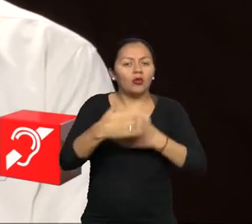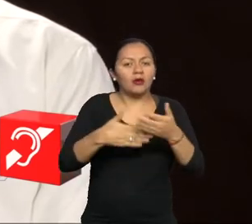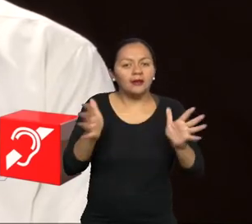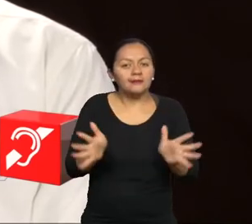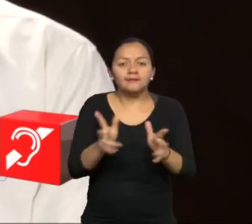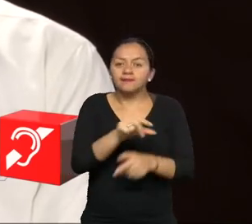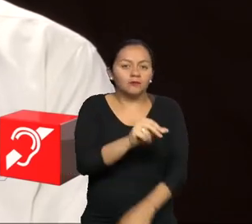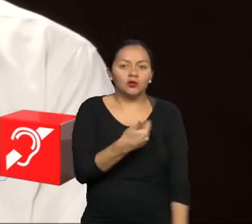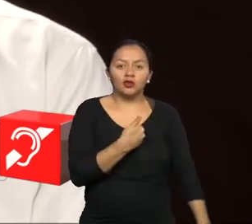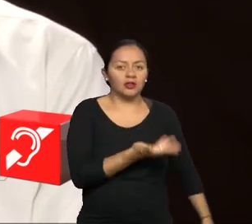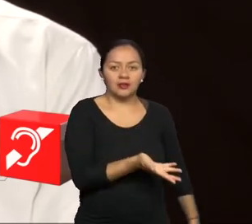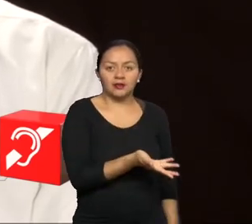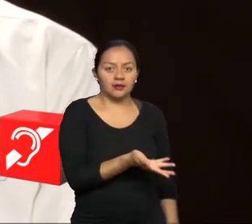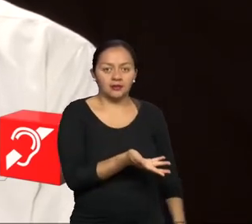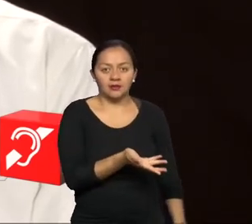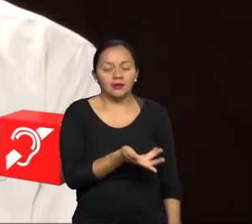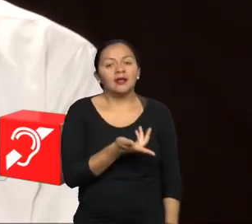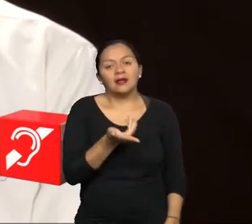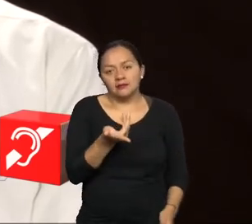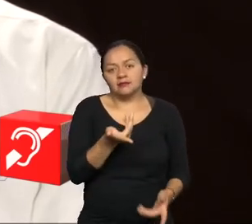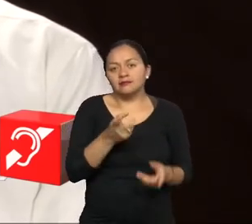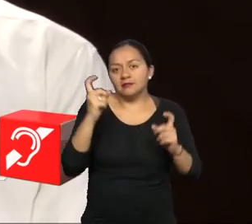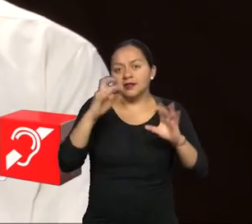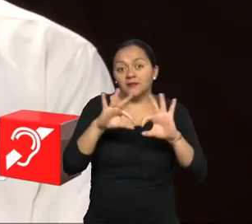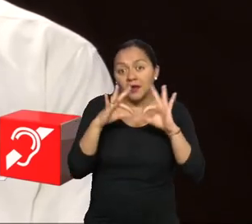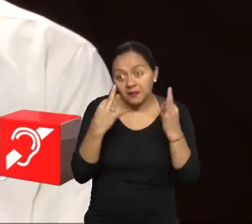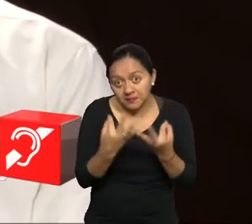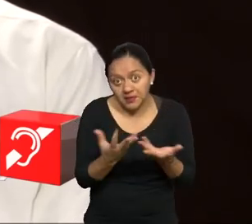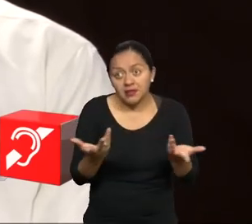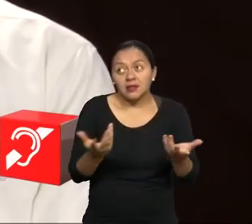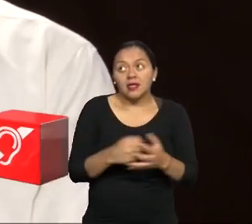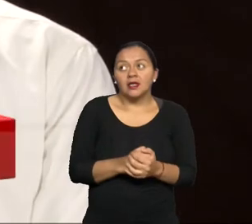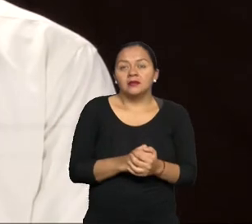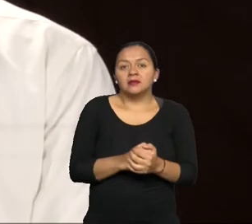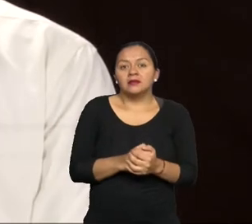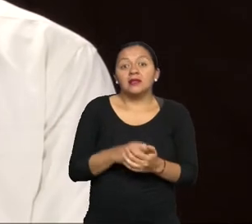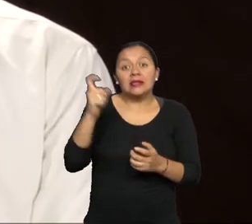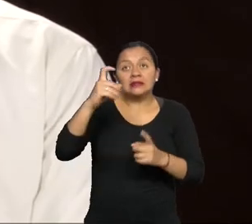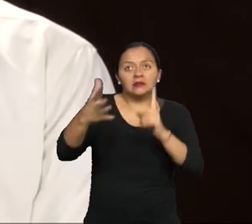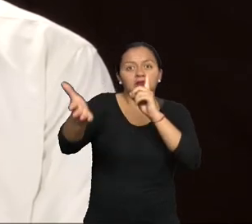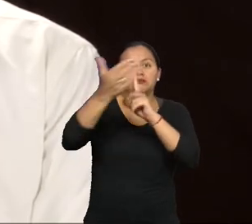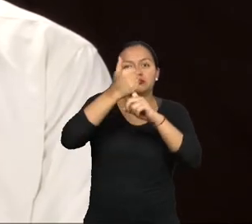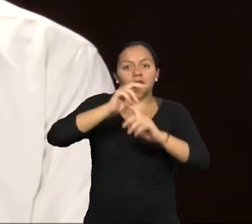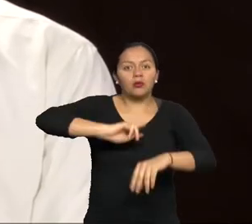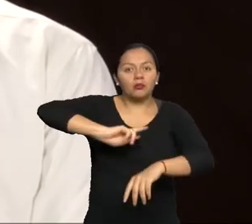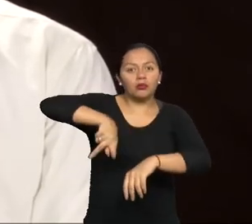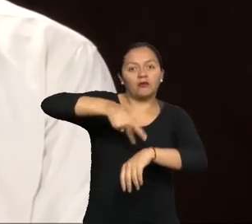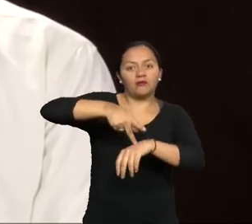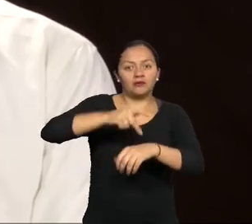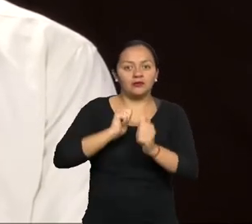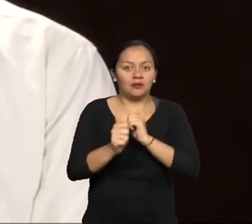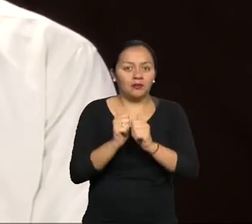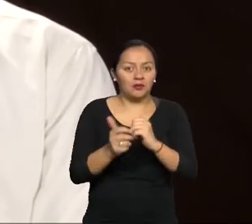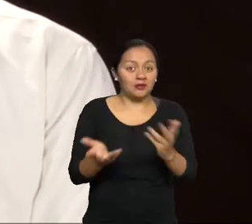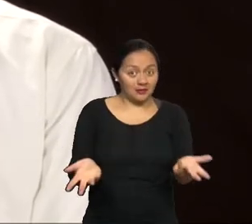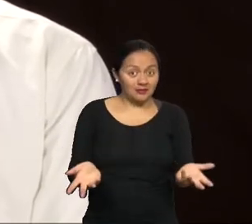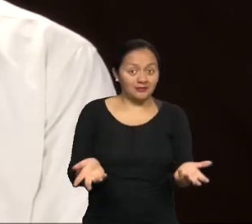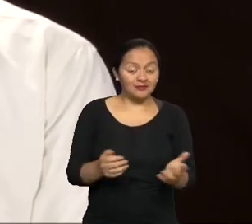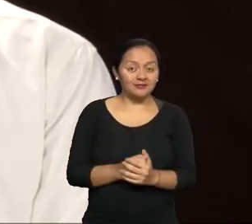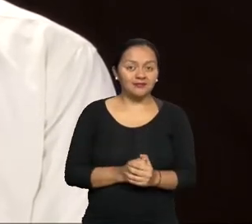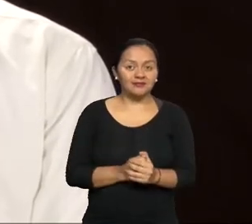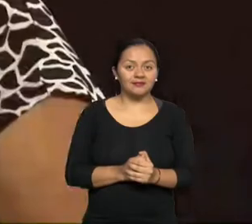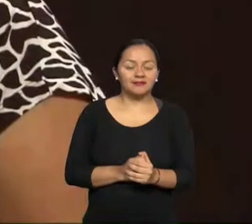tienen. Entonces, son seres humanos que también son familias, seres humanos que aspiran también a ser profesionales. Entonces, sí.